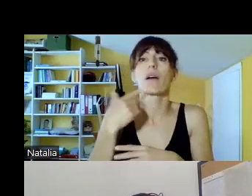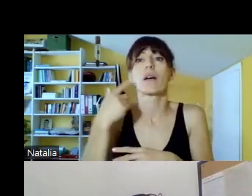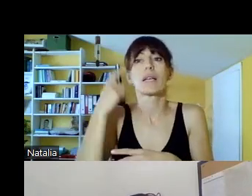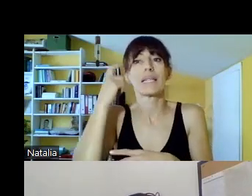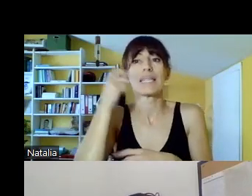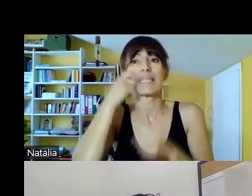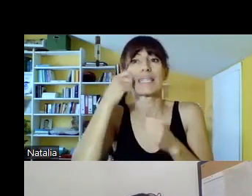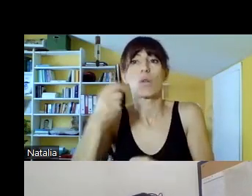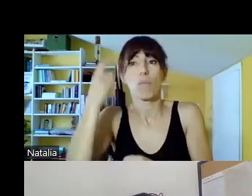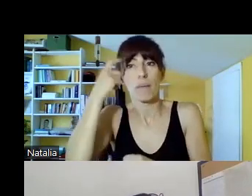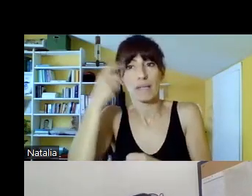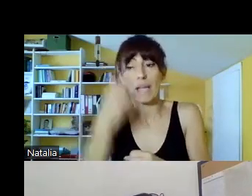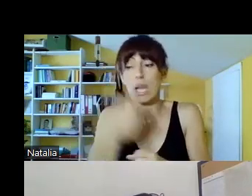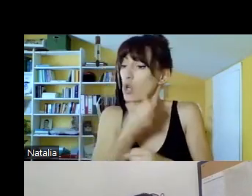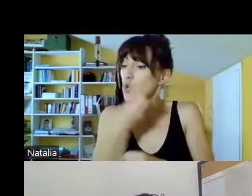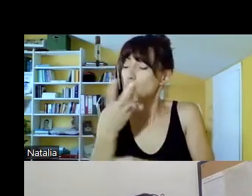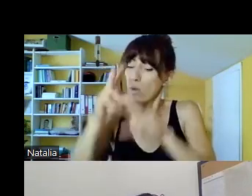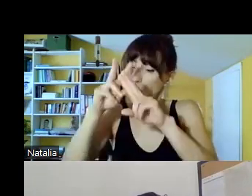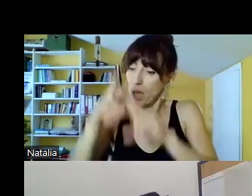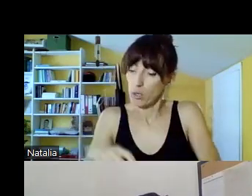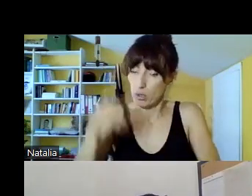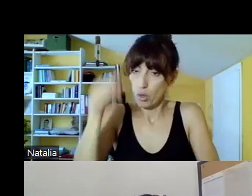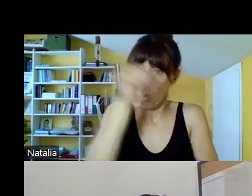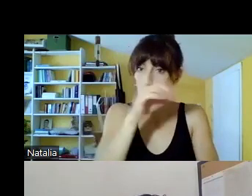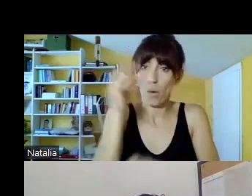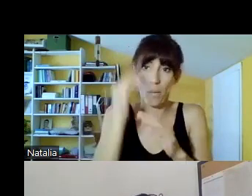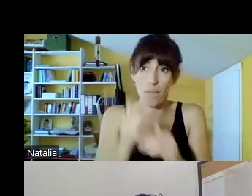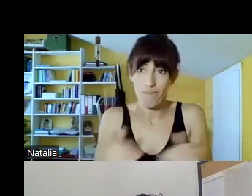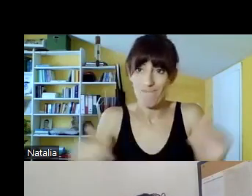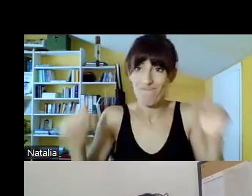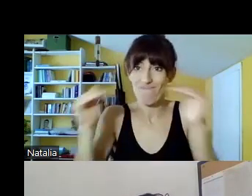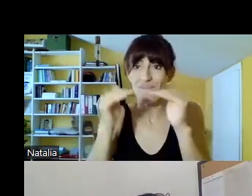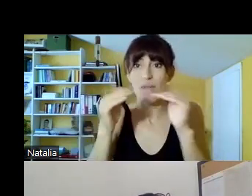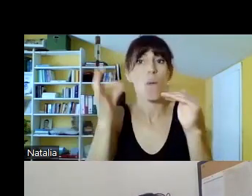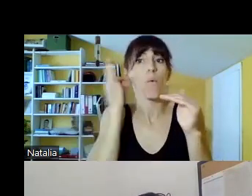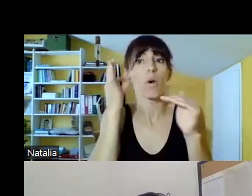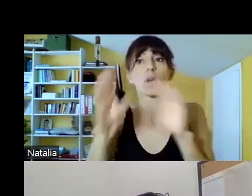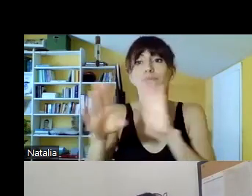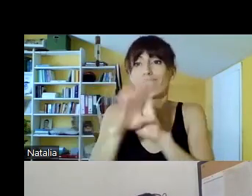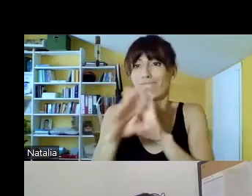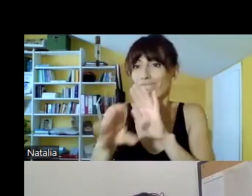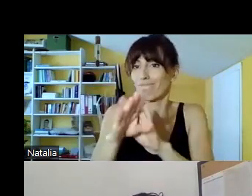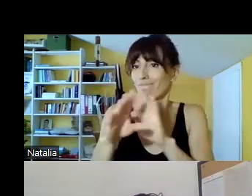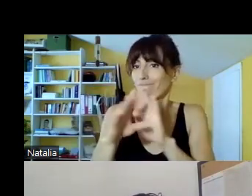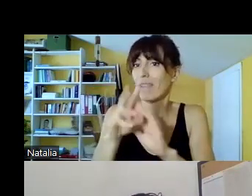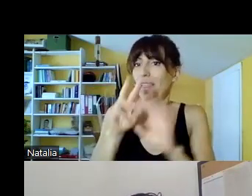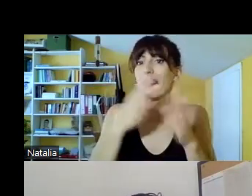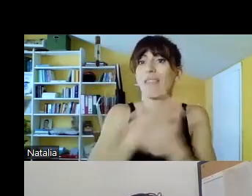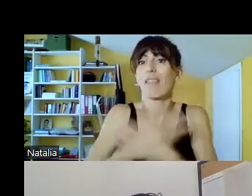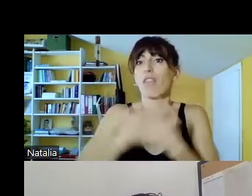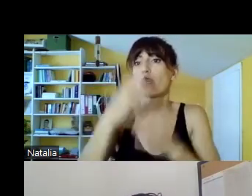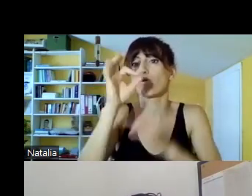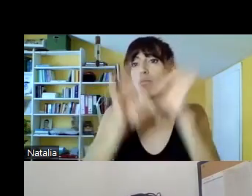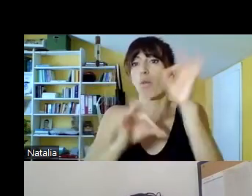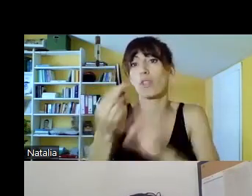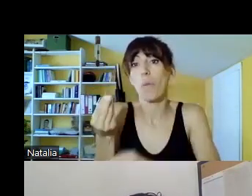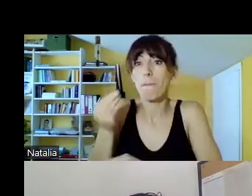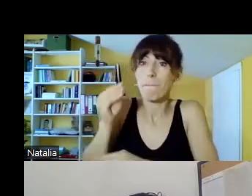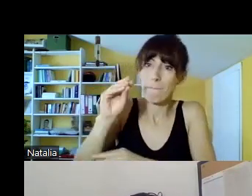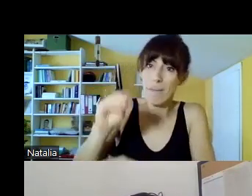de diagnósticos en hombres y mujeres, a las mujeres se nos seguía prescribiendo un 18% más de